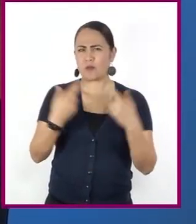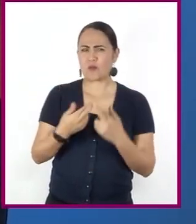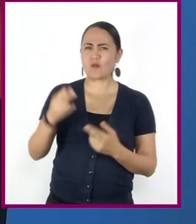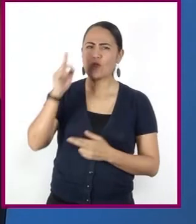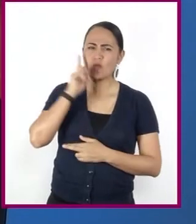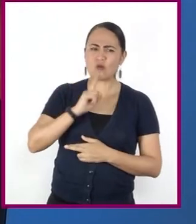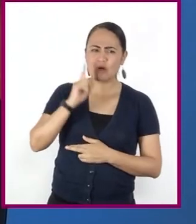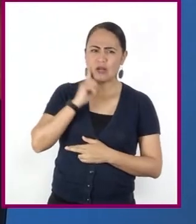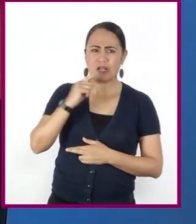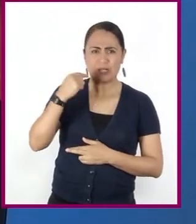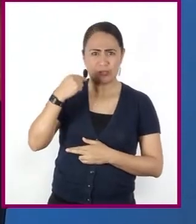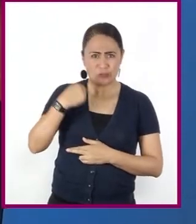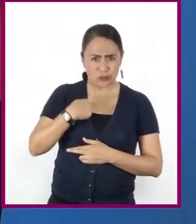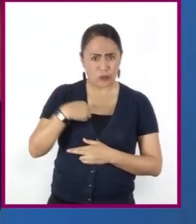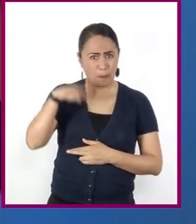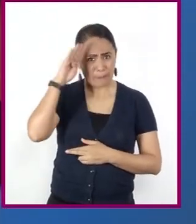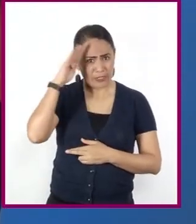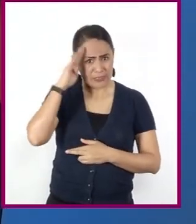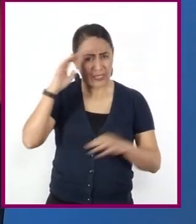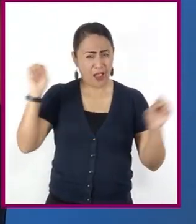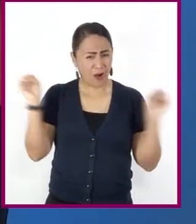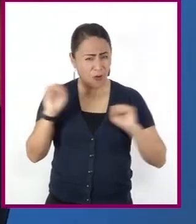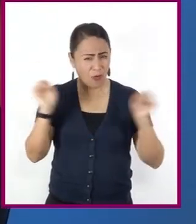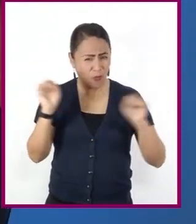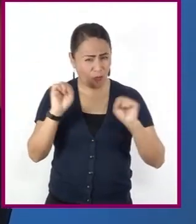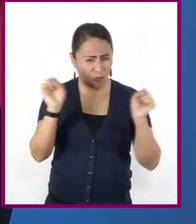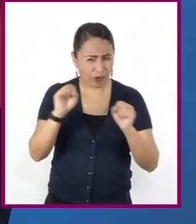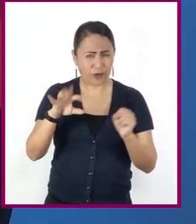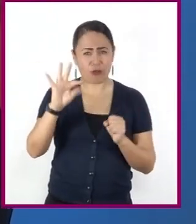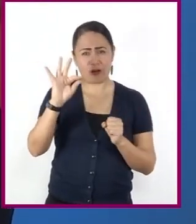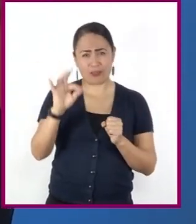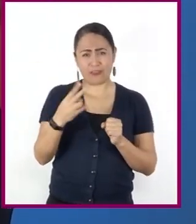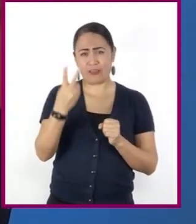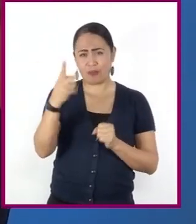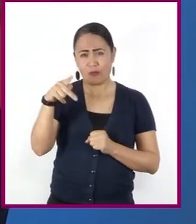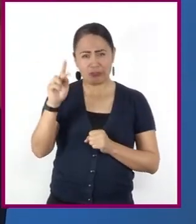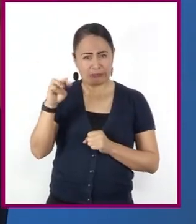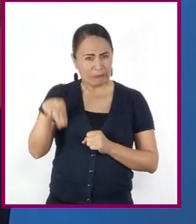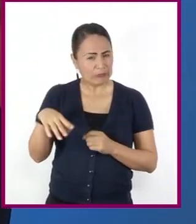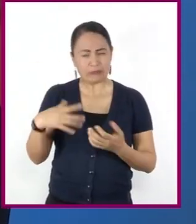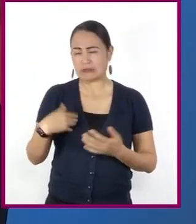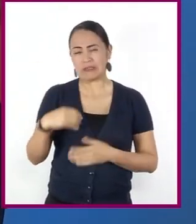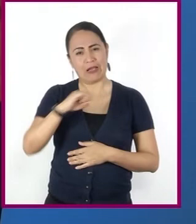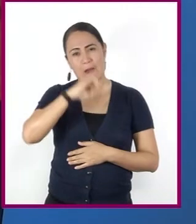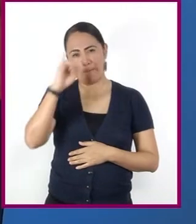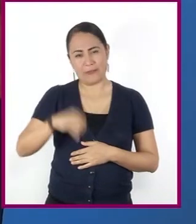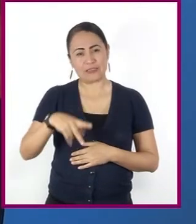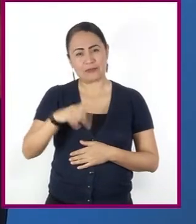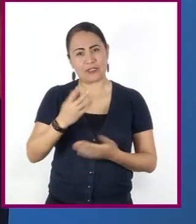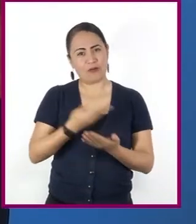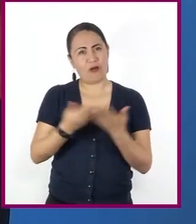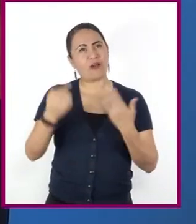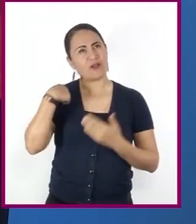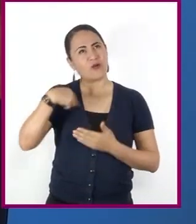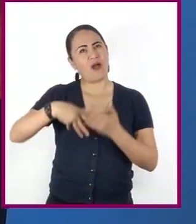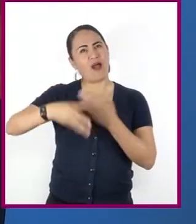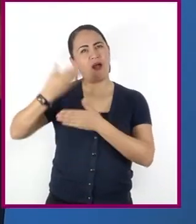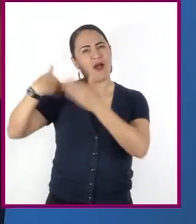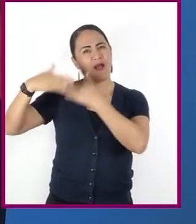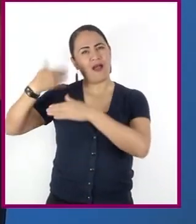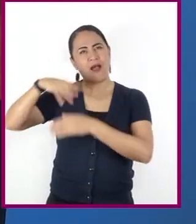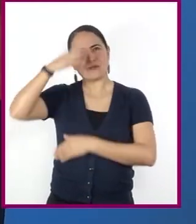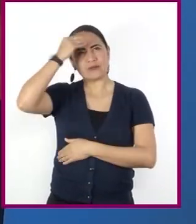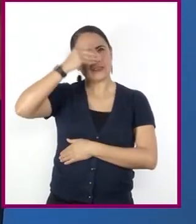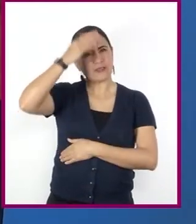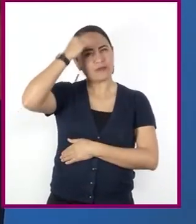que nunca pensé en correr un maratón. Y ahora que lo estoy haciendo, gracias a los conocimientos que he adquirido en la